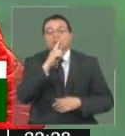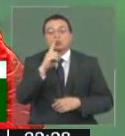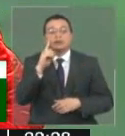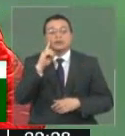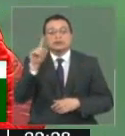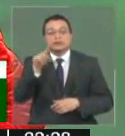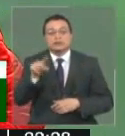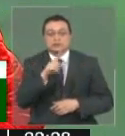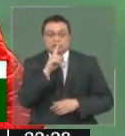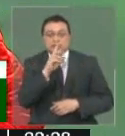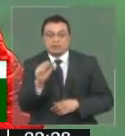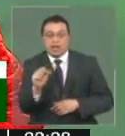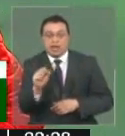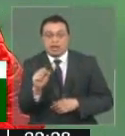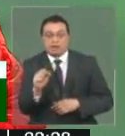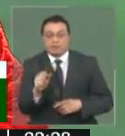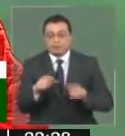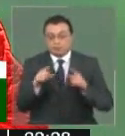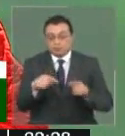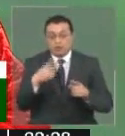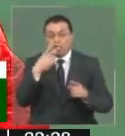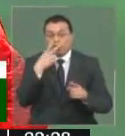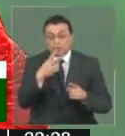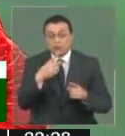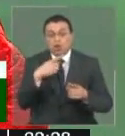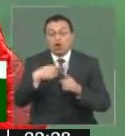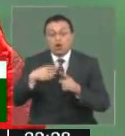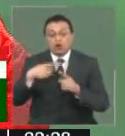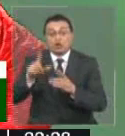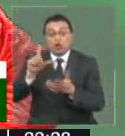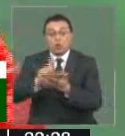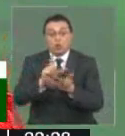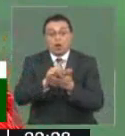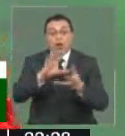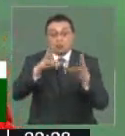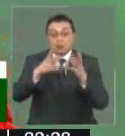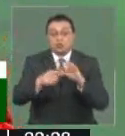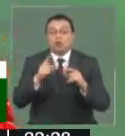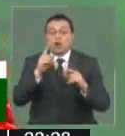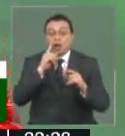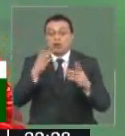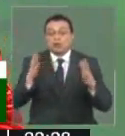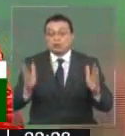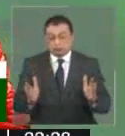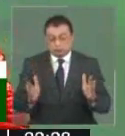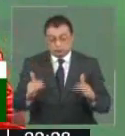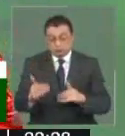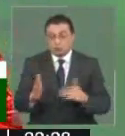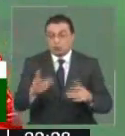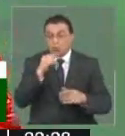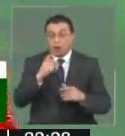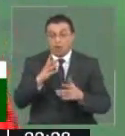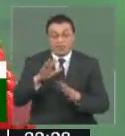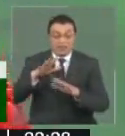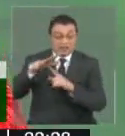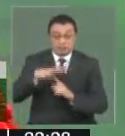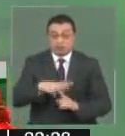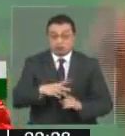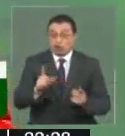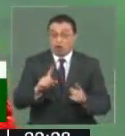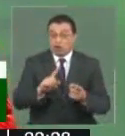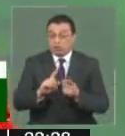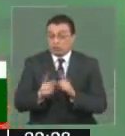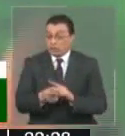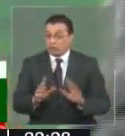que vimos que en otros lugares del mundo se ocupa un cartel, no por un tema de discriminación, sino que todo lo